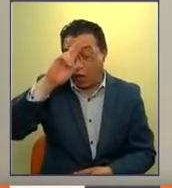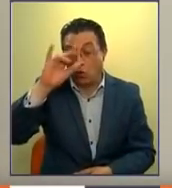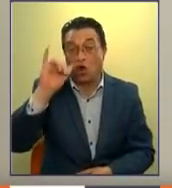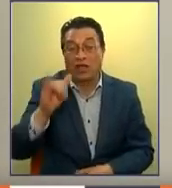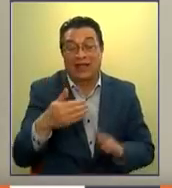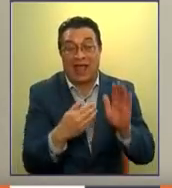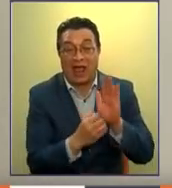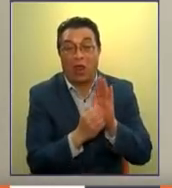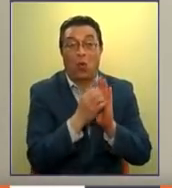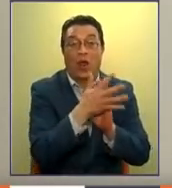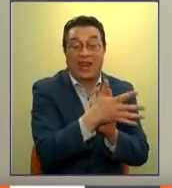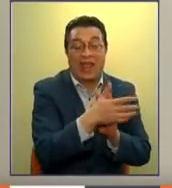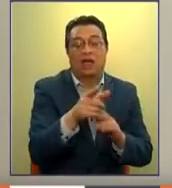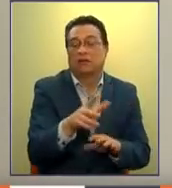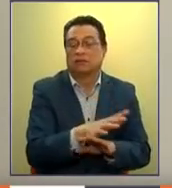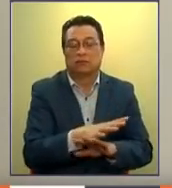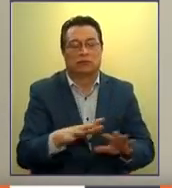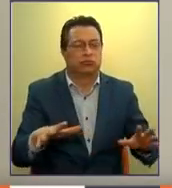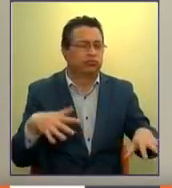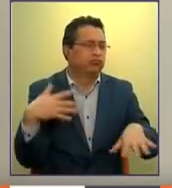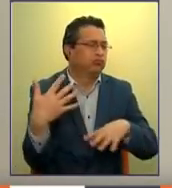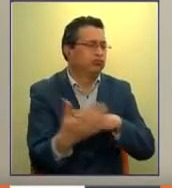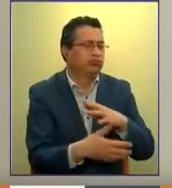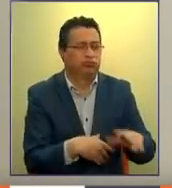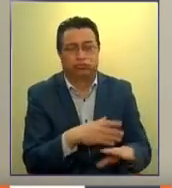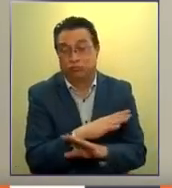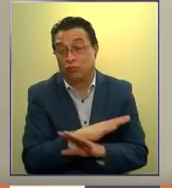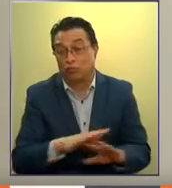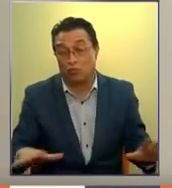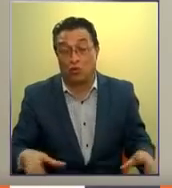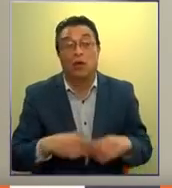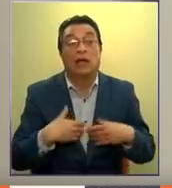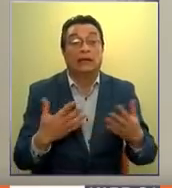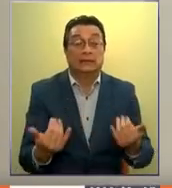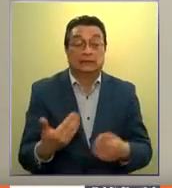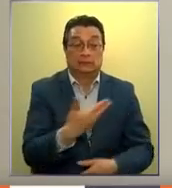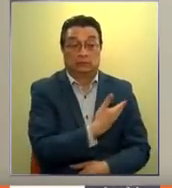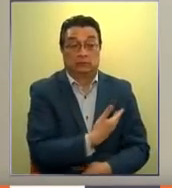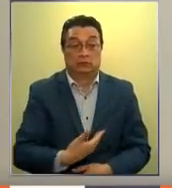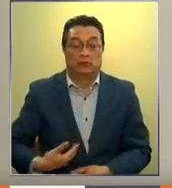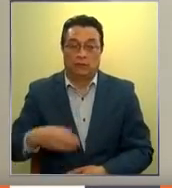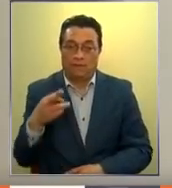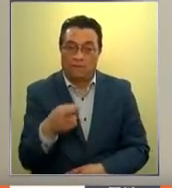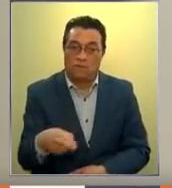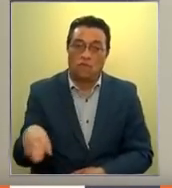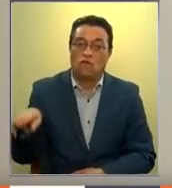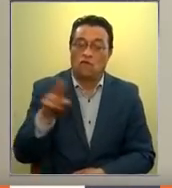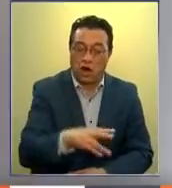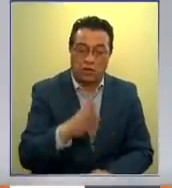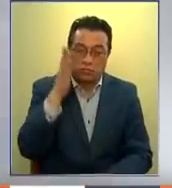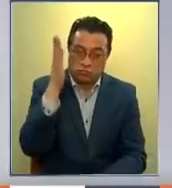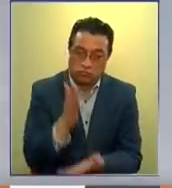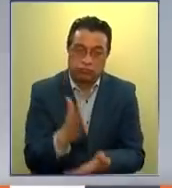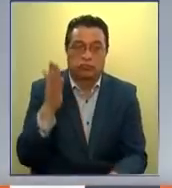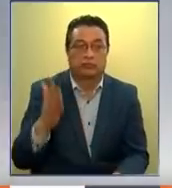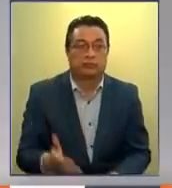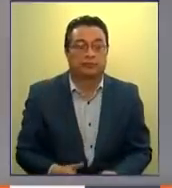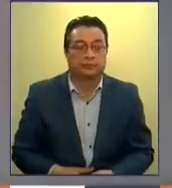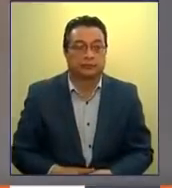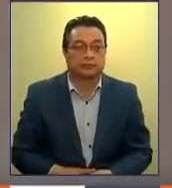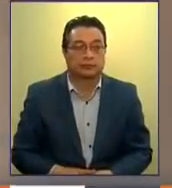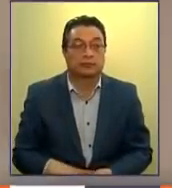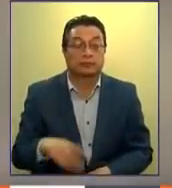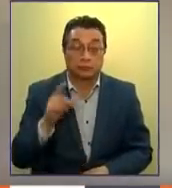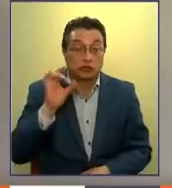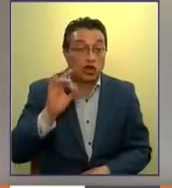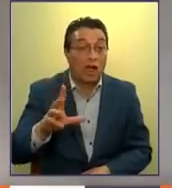está completamente fuera de control. Necesitamos que el gobierno vuelva a retomar la gobernabilidad. Solo en el mes de